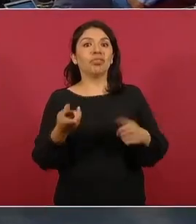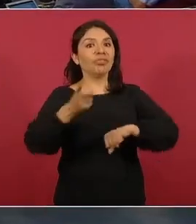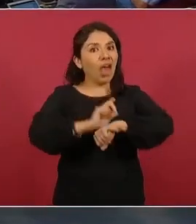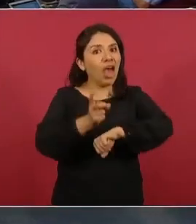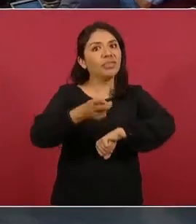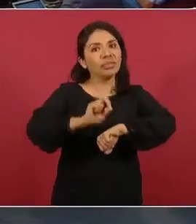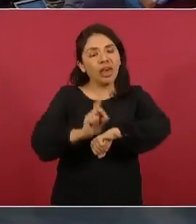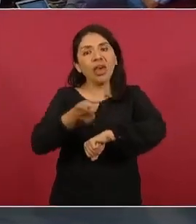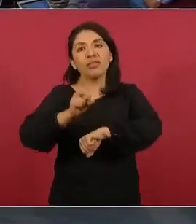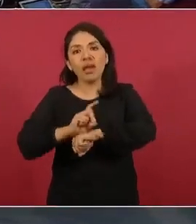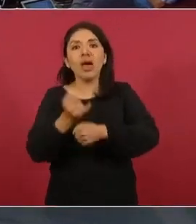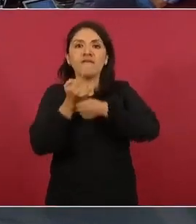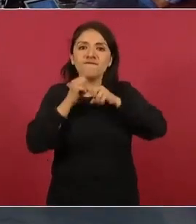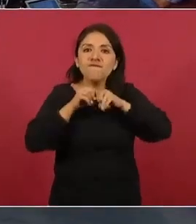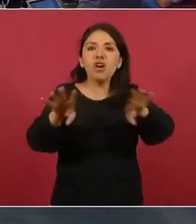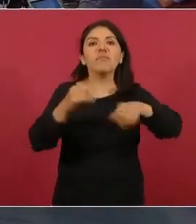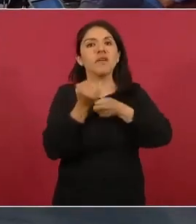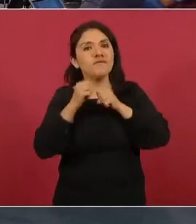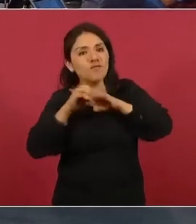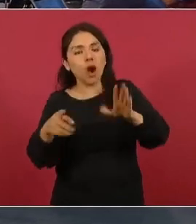diario informando.